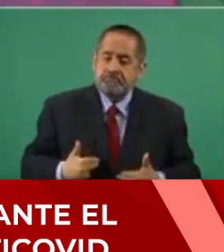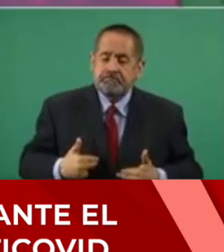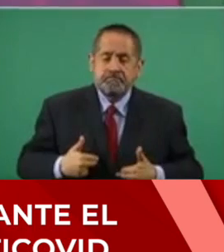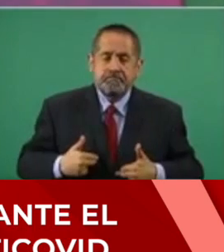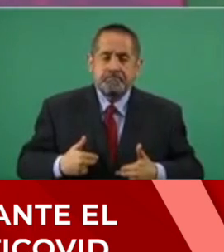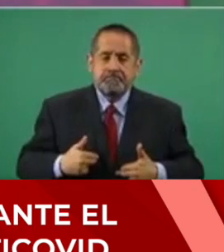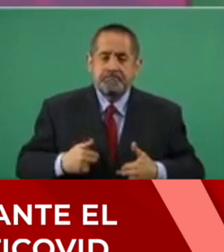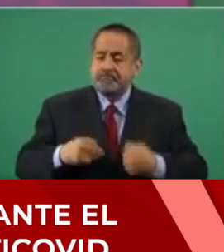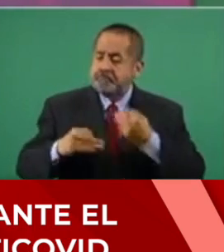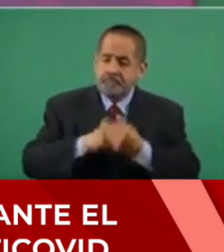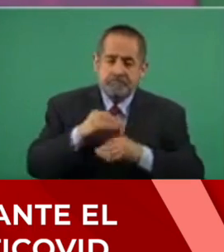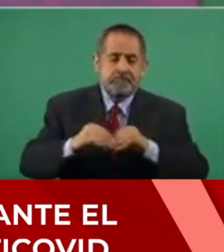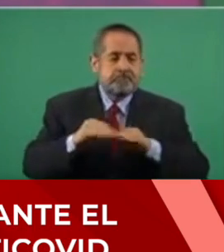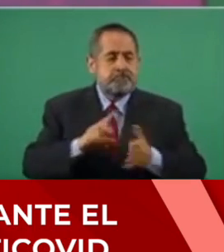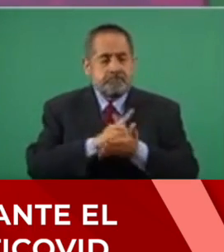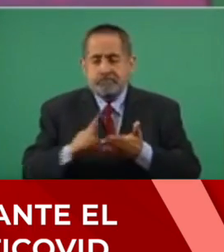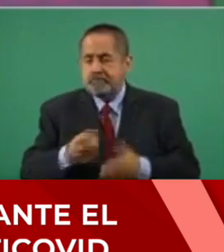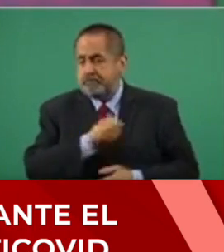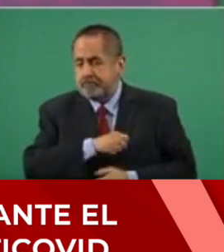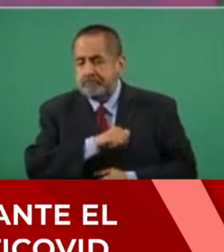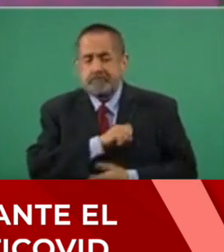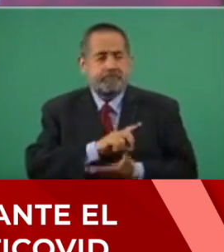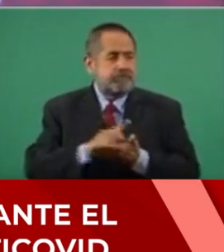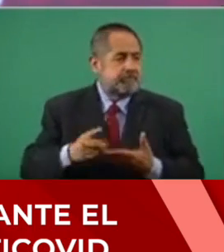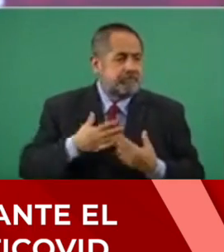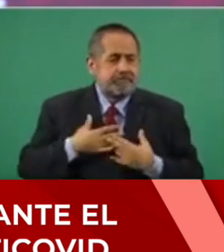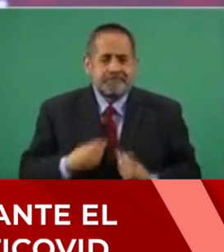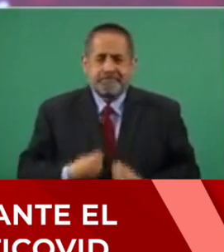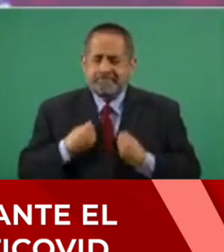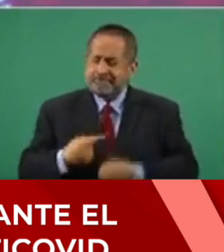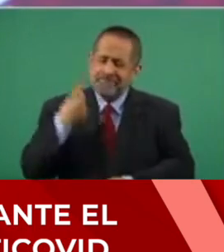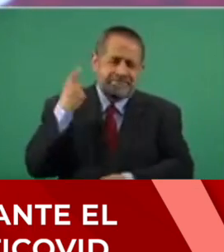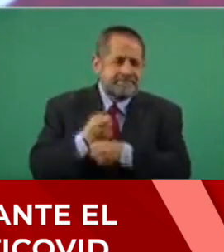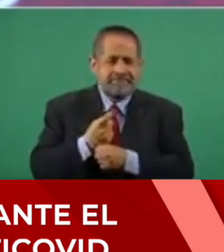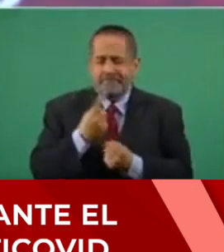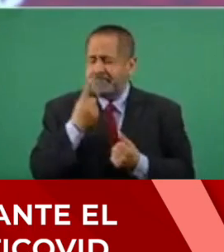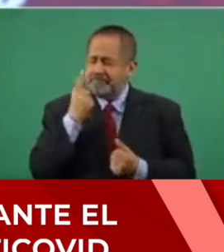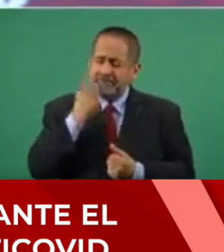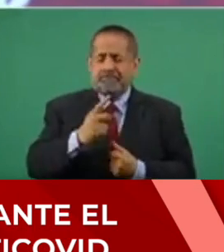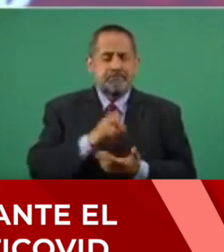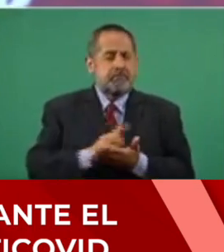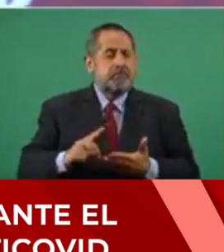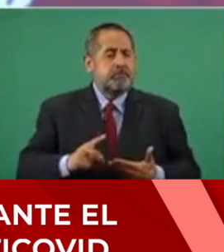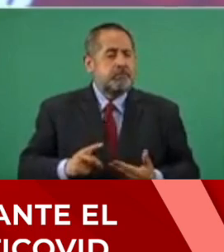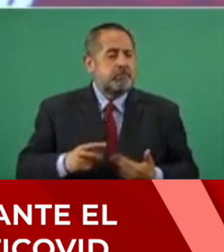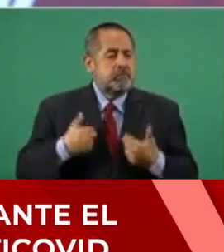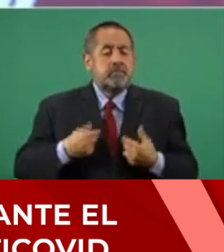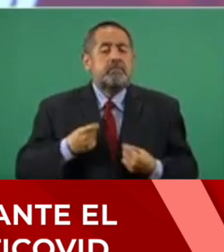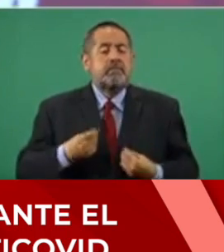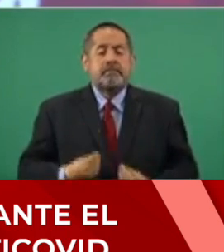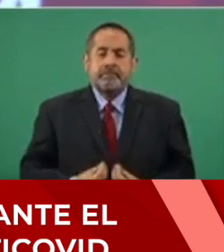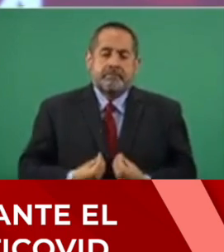del derecho a la salud del derecho a la vida que es el principal de los derechos humanos